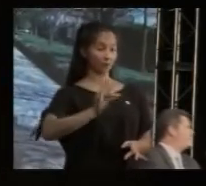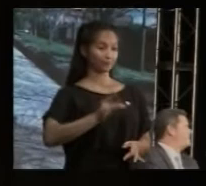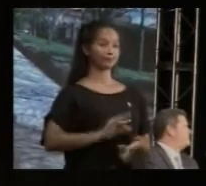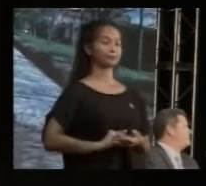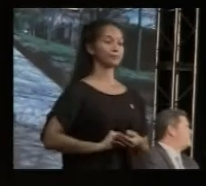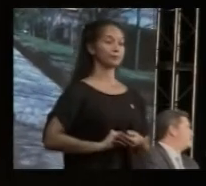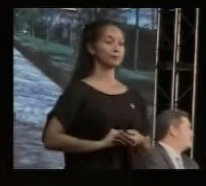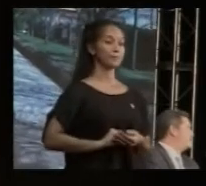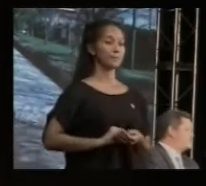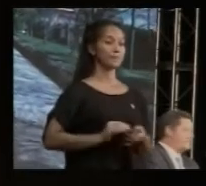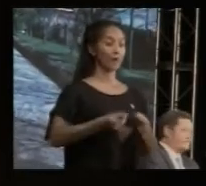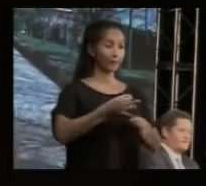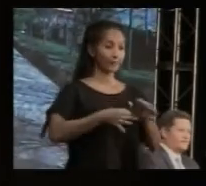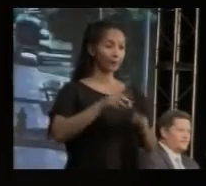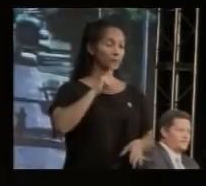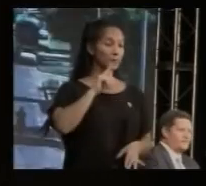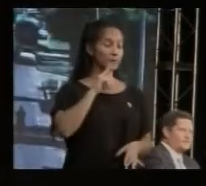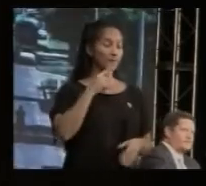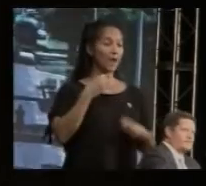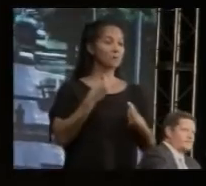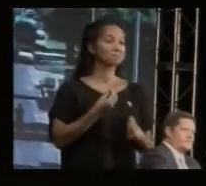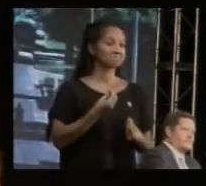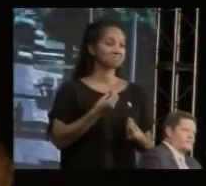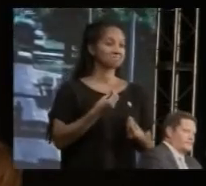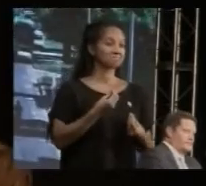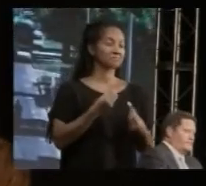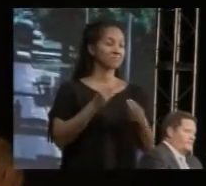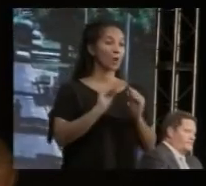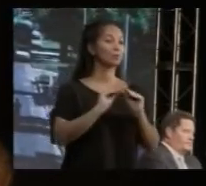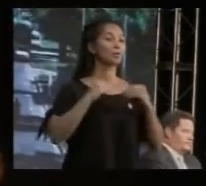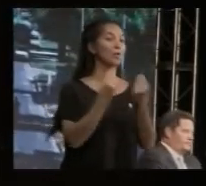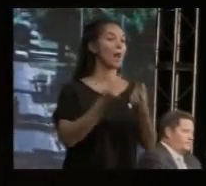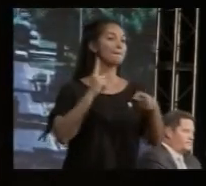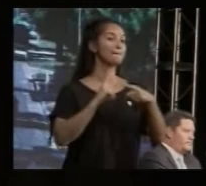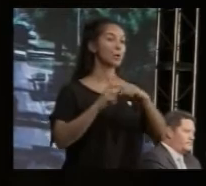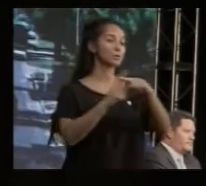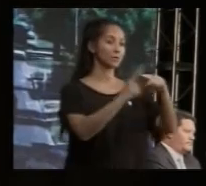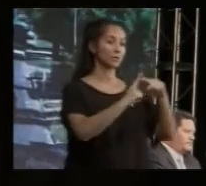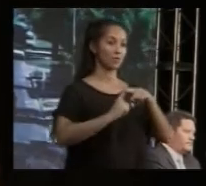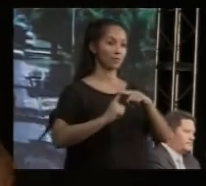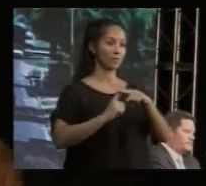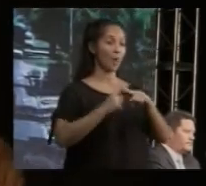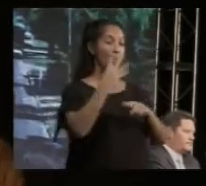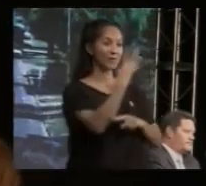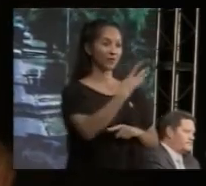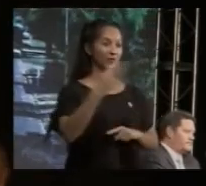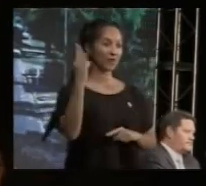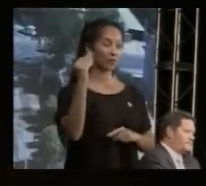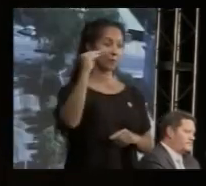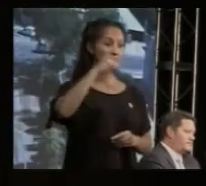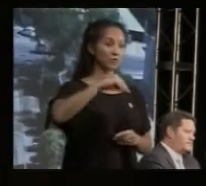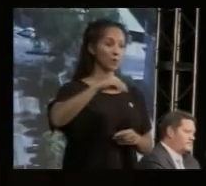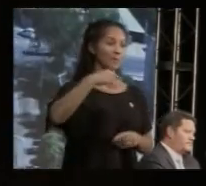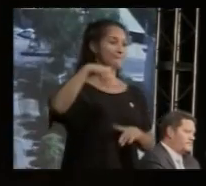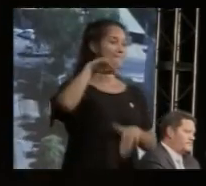los recursos municipales dieron un saldo positivo de alrededor de 400 millones de pesos que incluía